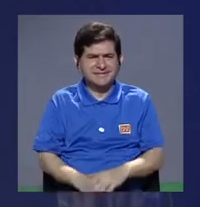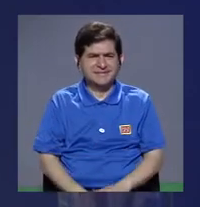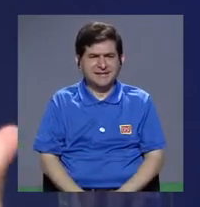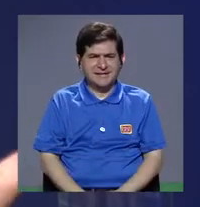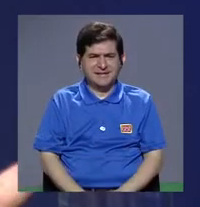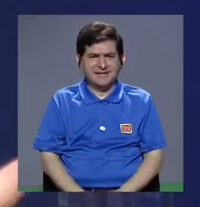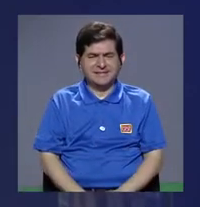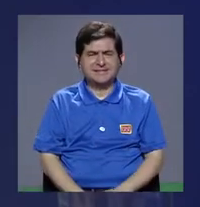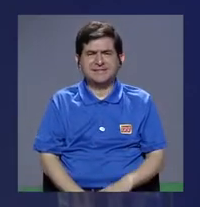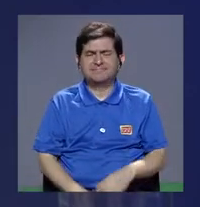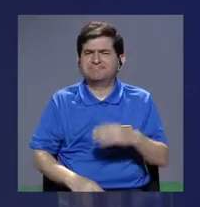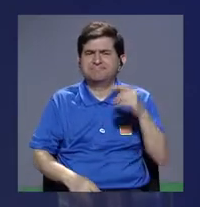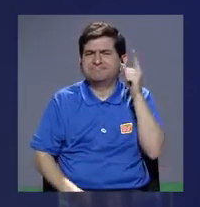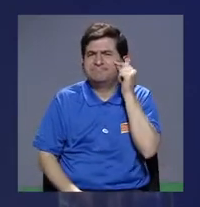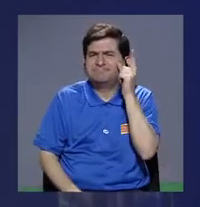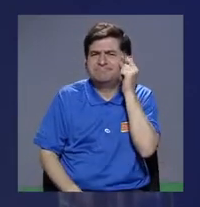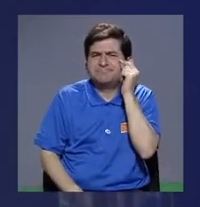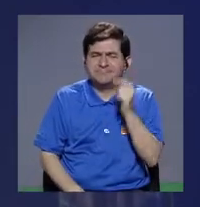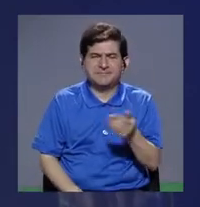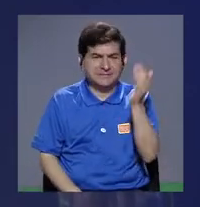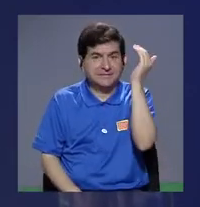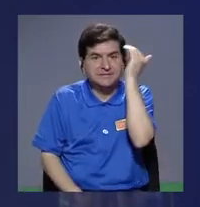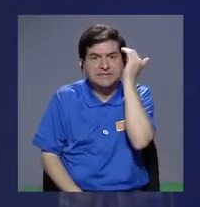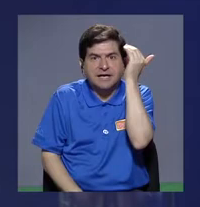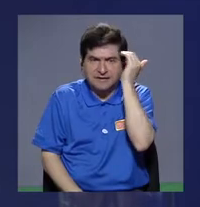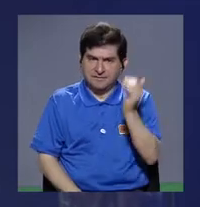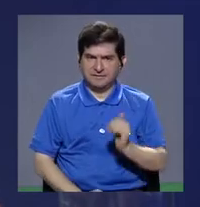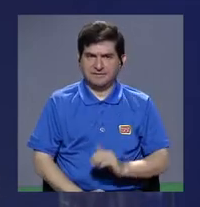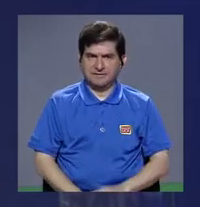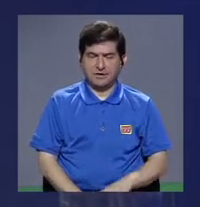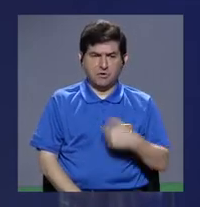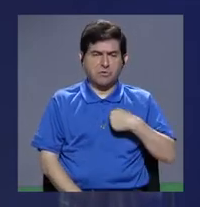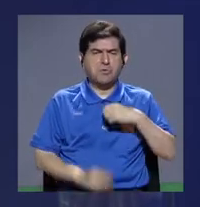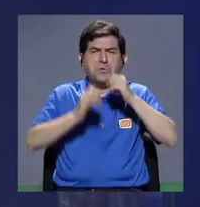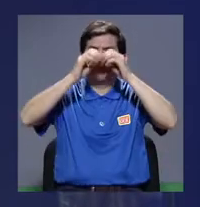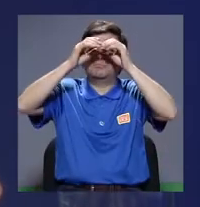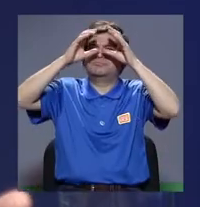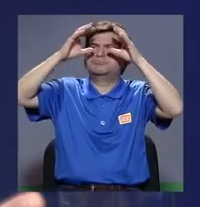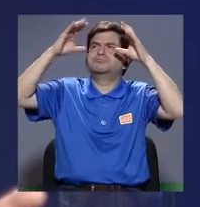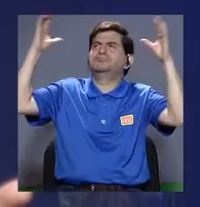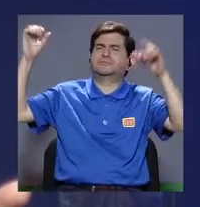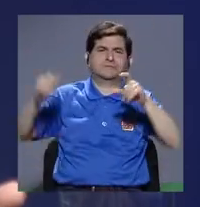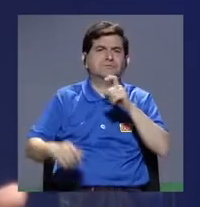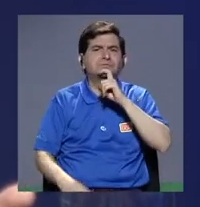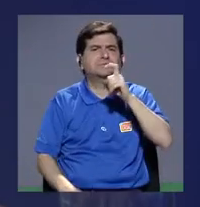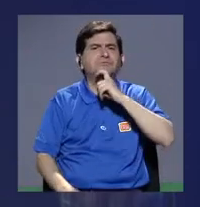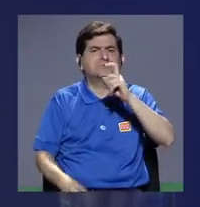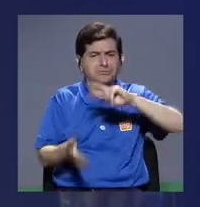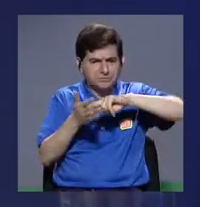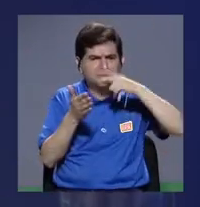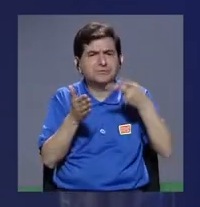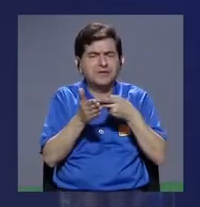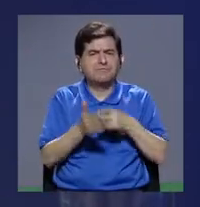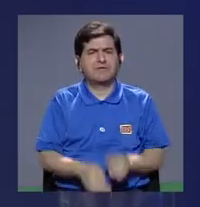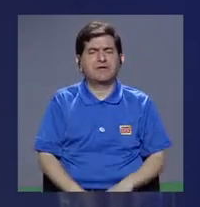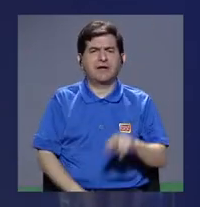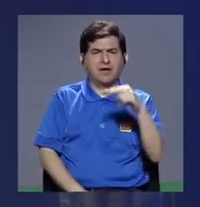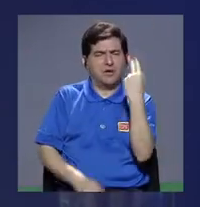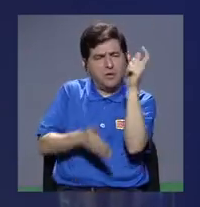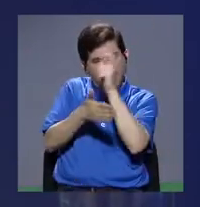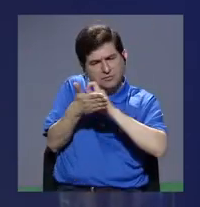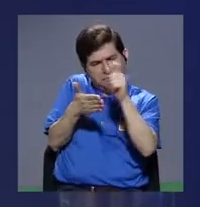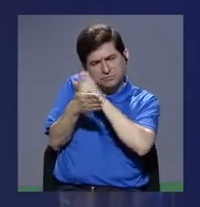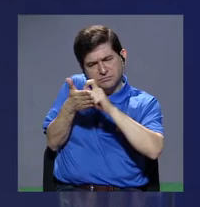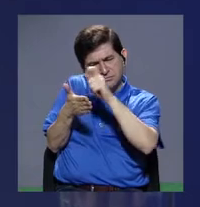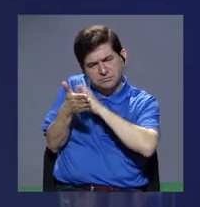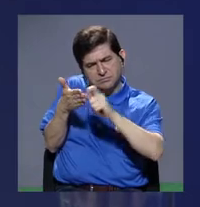me llena de curiosidad de saber porque uno no puede imaginarlo la dificultad que representa escribir una novela